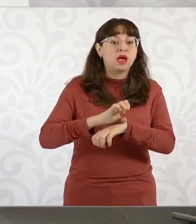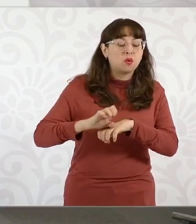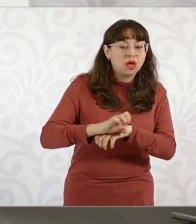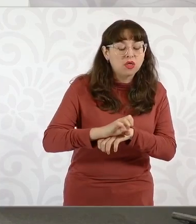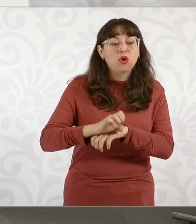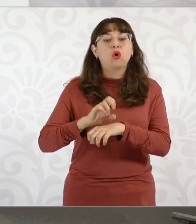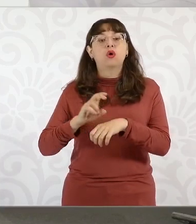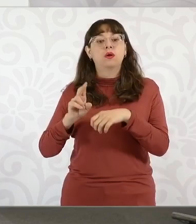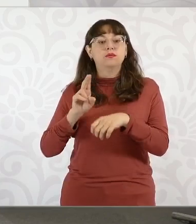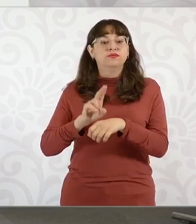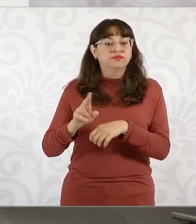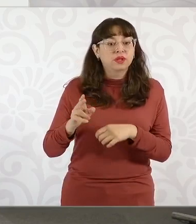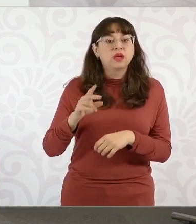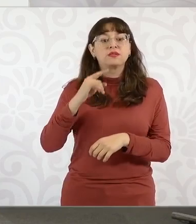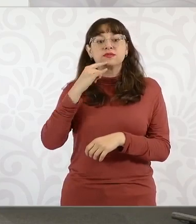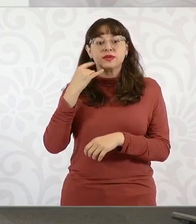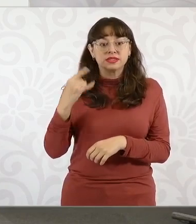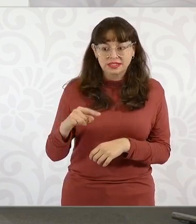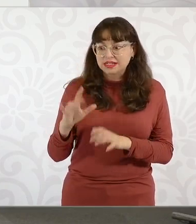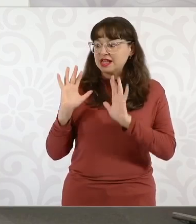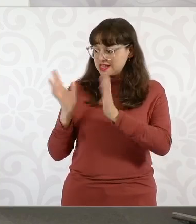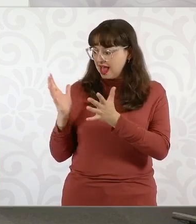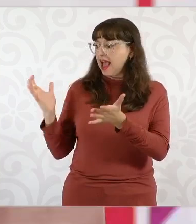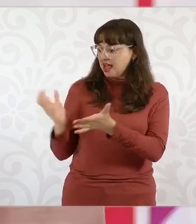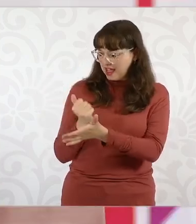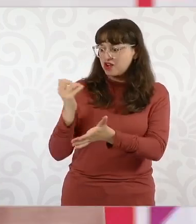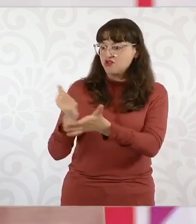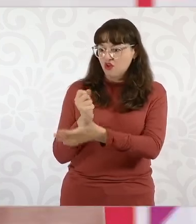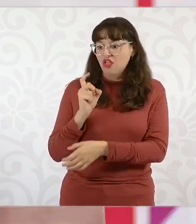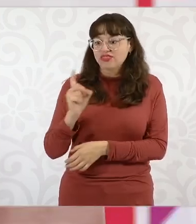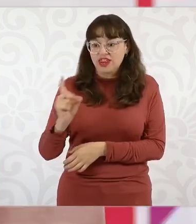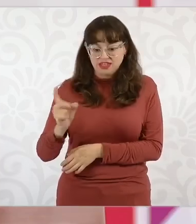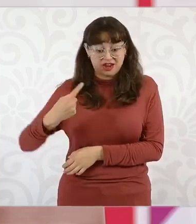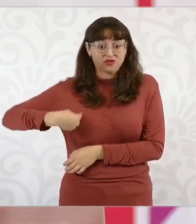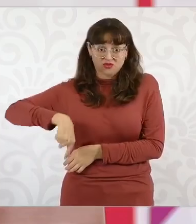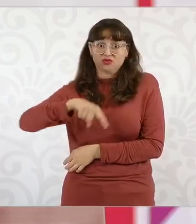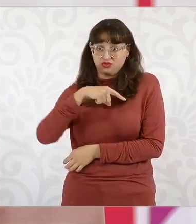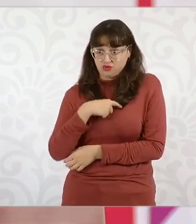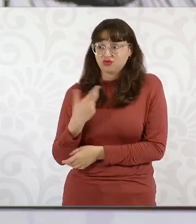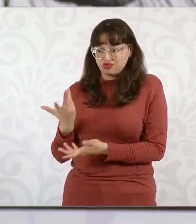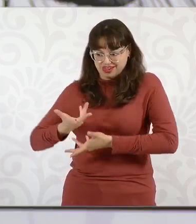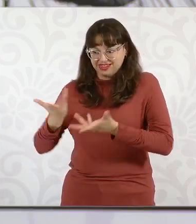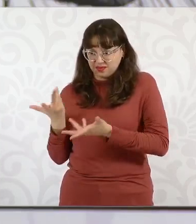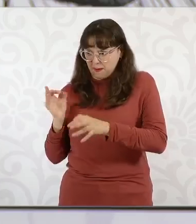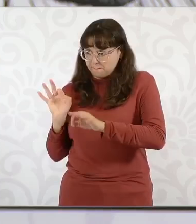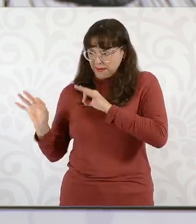Chile fueron conquistadas por la derecha y el papel del medio fue fundamental. Lo están diciendo